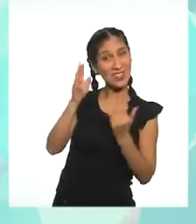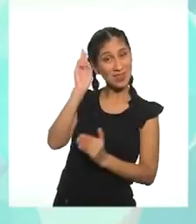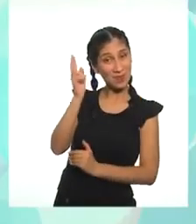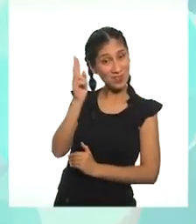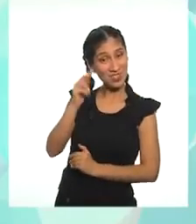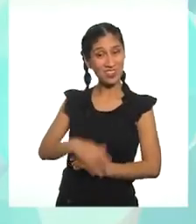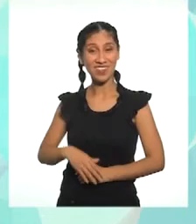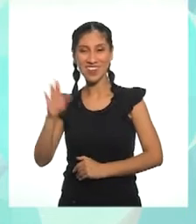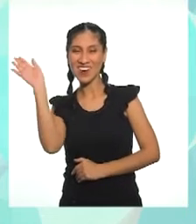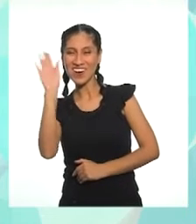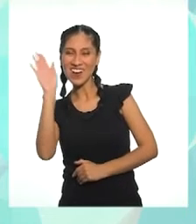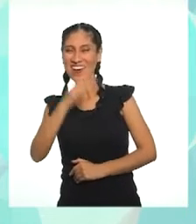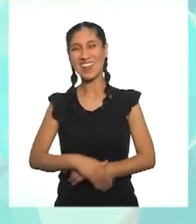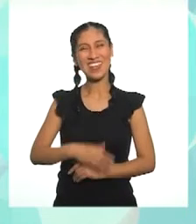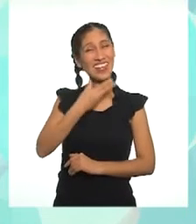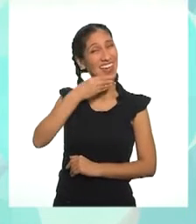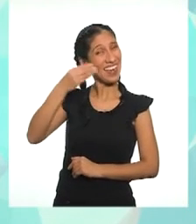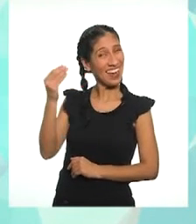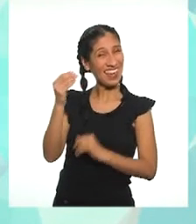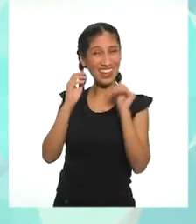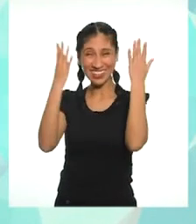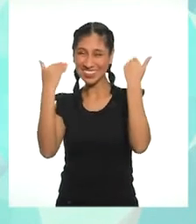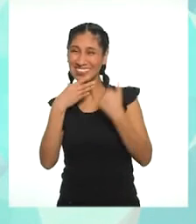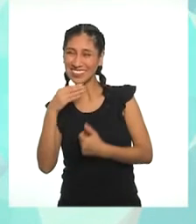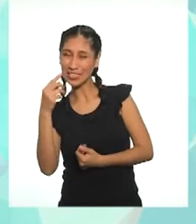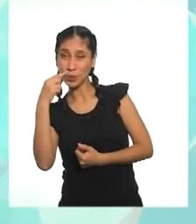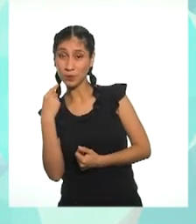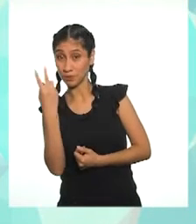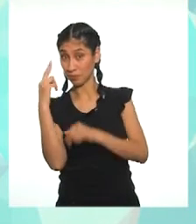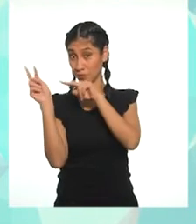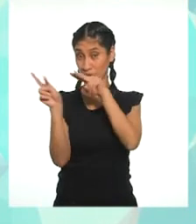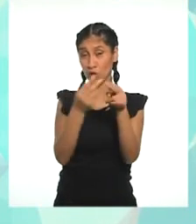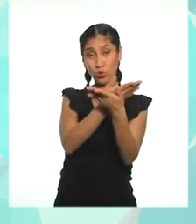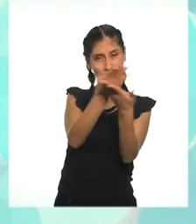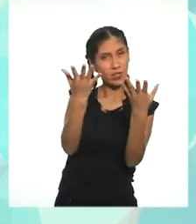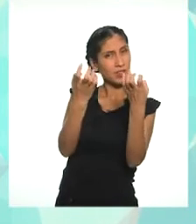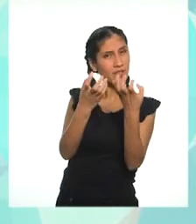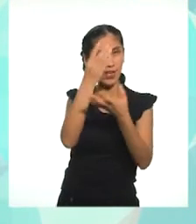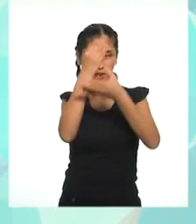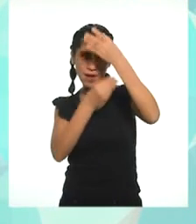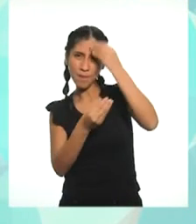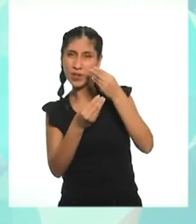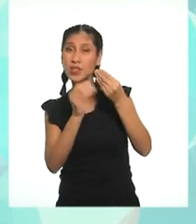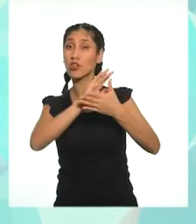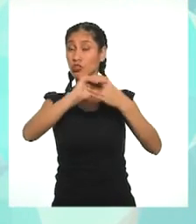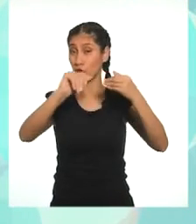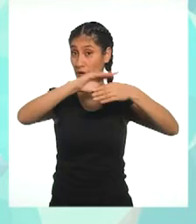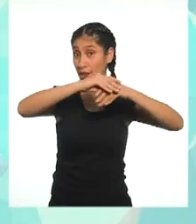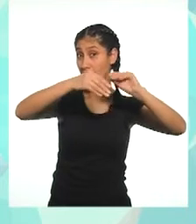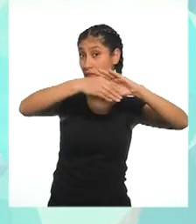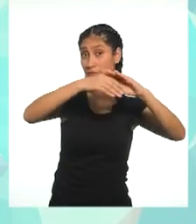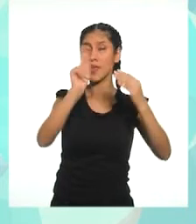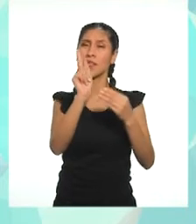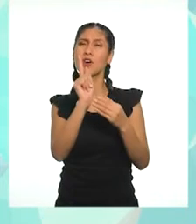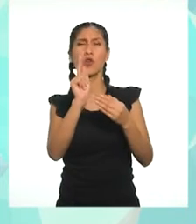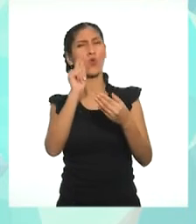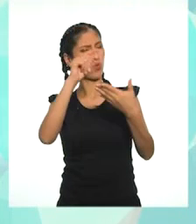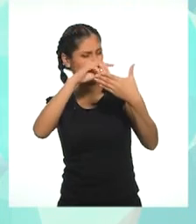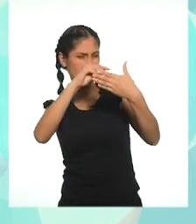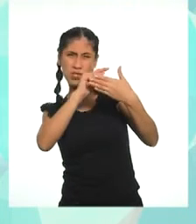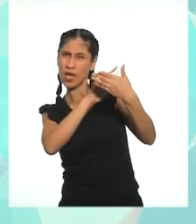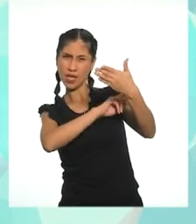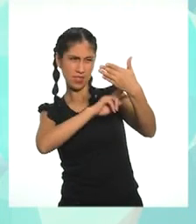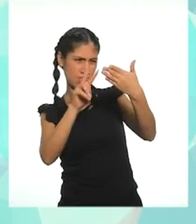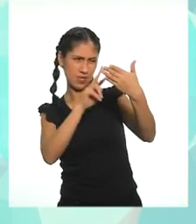profesora! Hola, chicas y chicos. Veo que les interesa aprender sobre la narración para poder escribir sus relatos